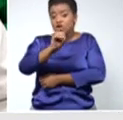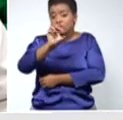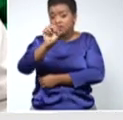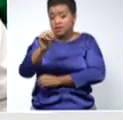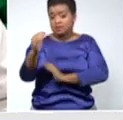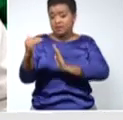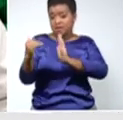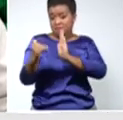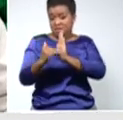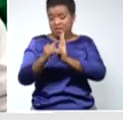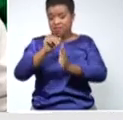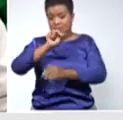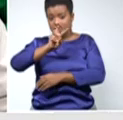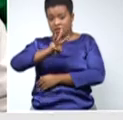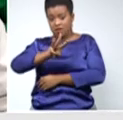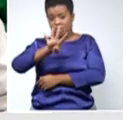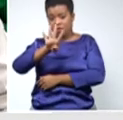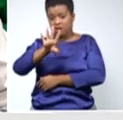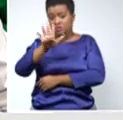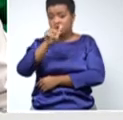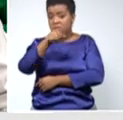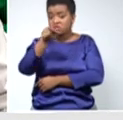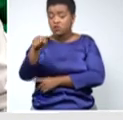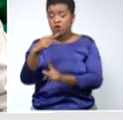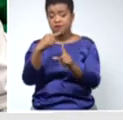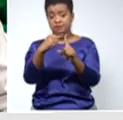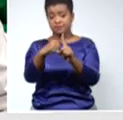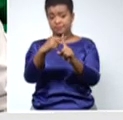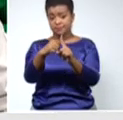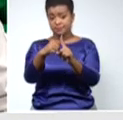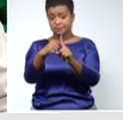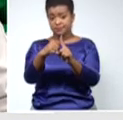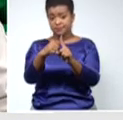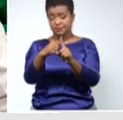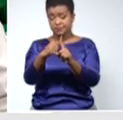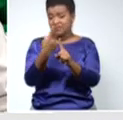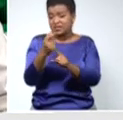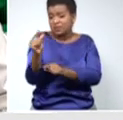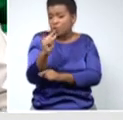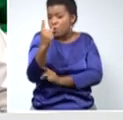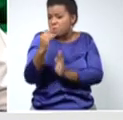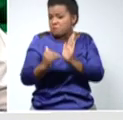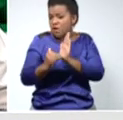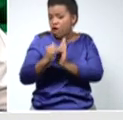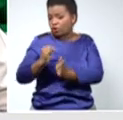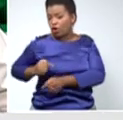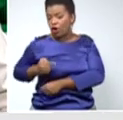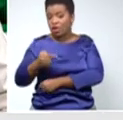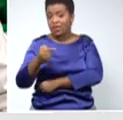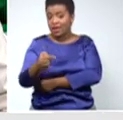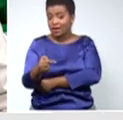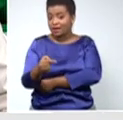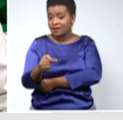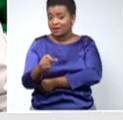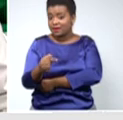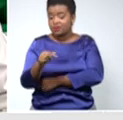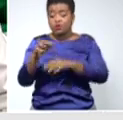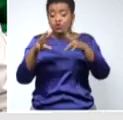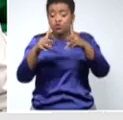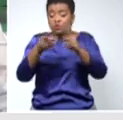400.345 personas con COVID. Nuevamente nos estamos acercando al 500.000 diario. Ya la cifra sube